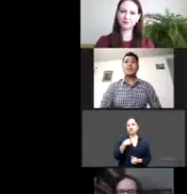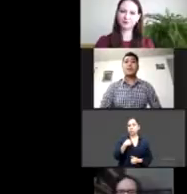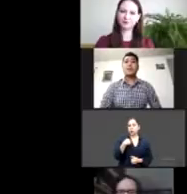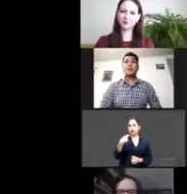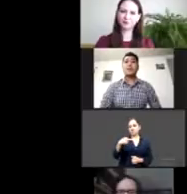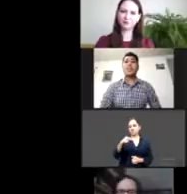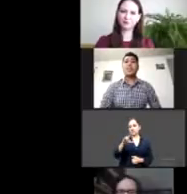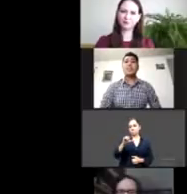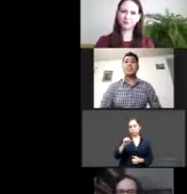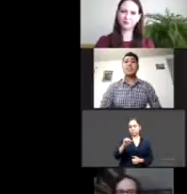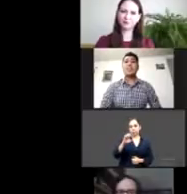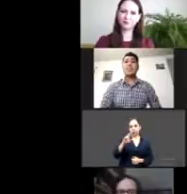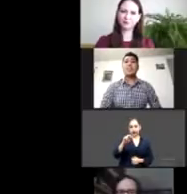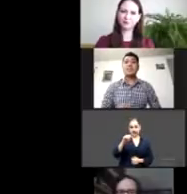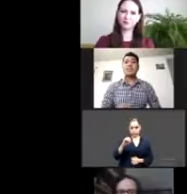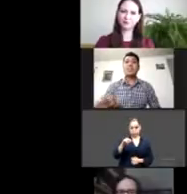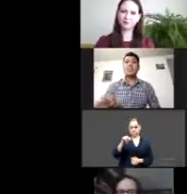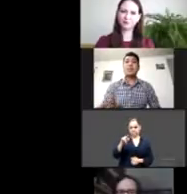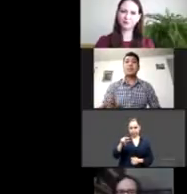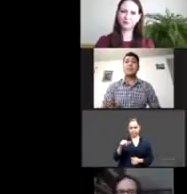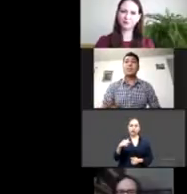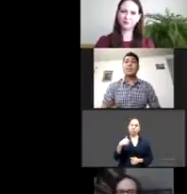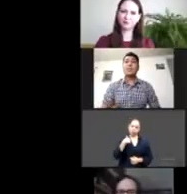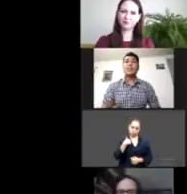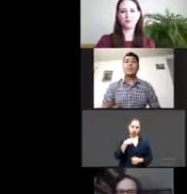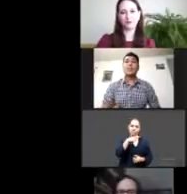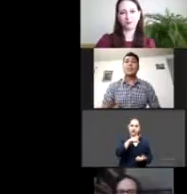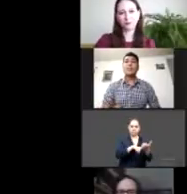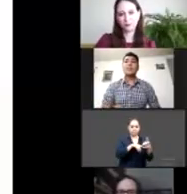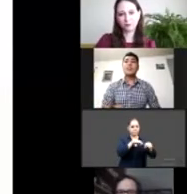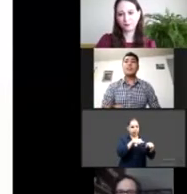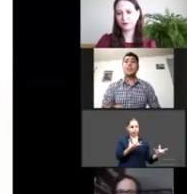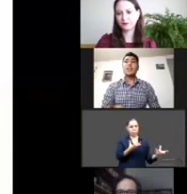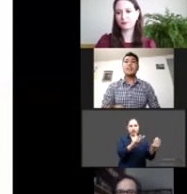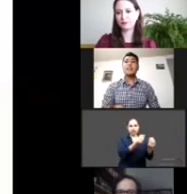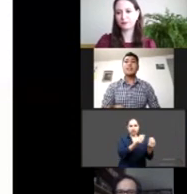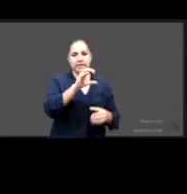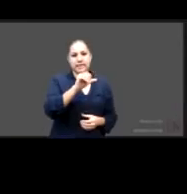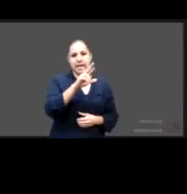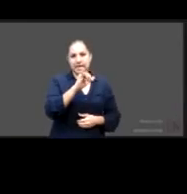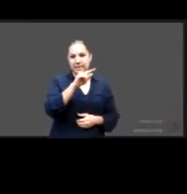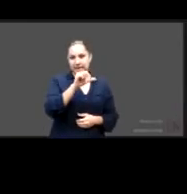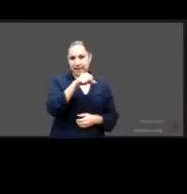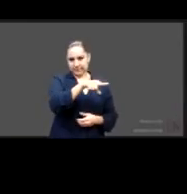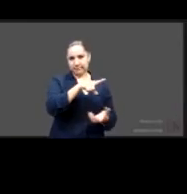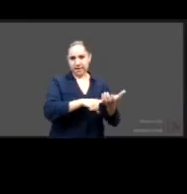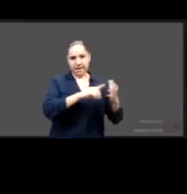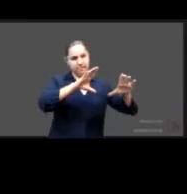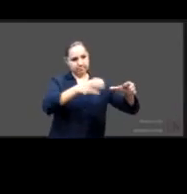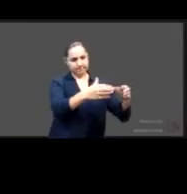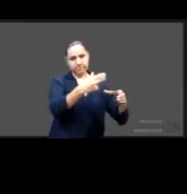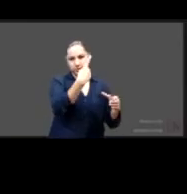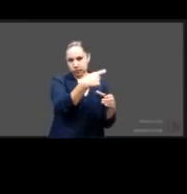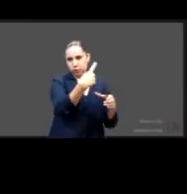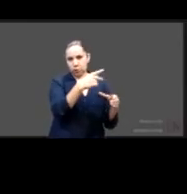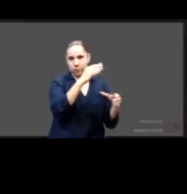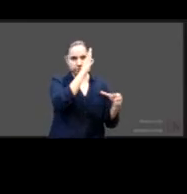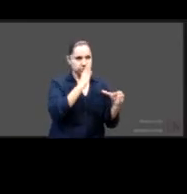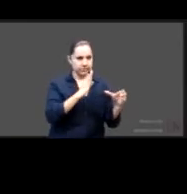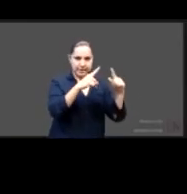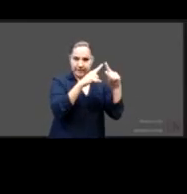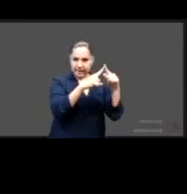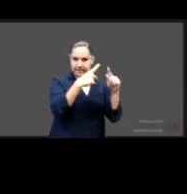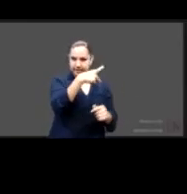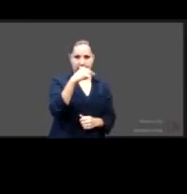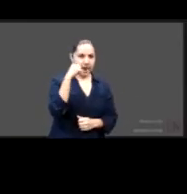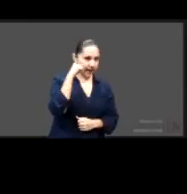Colaboro con Cáritas de la Arquidiócesis de Acapulco, donde llevamos distintos proyectos a beneficio social. Como en la